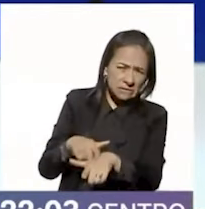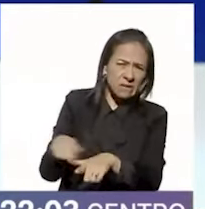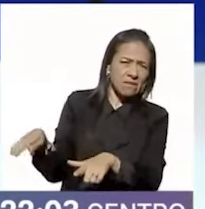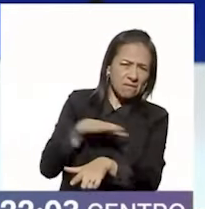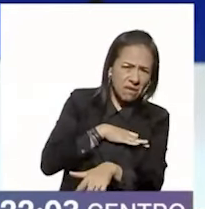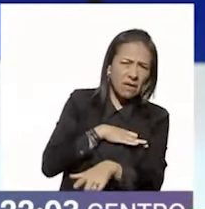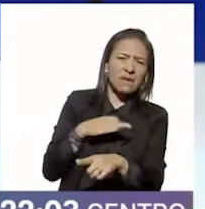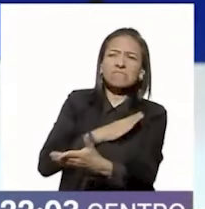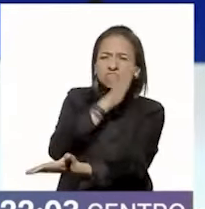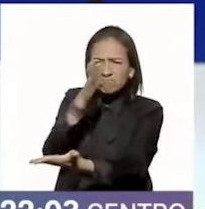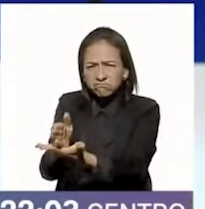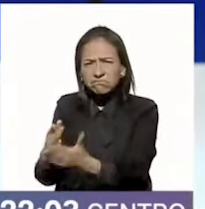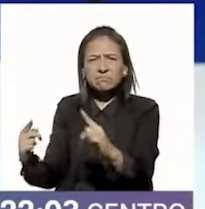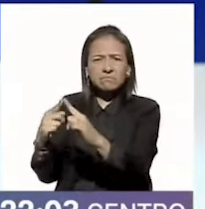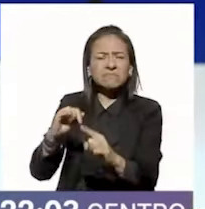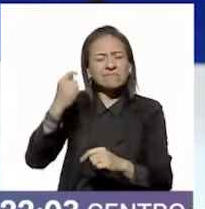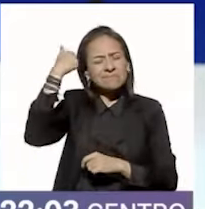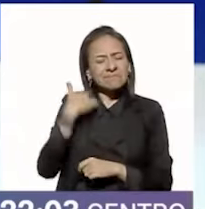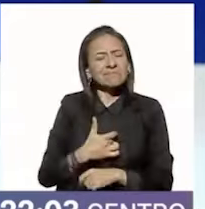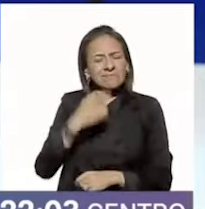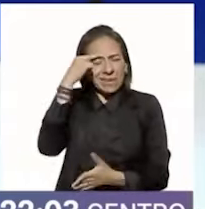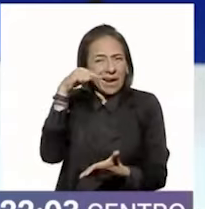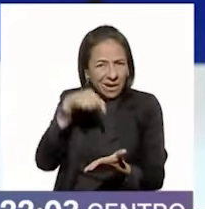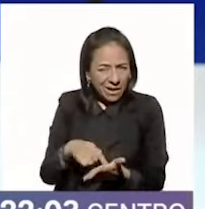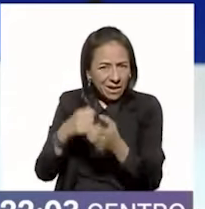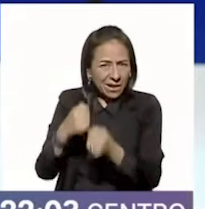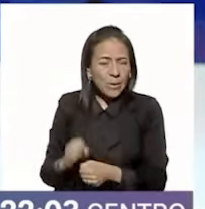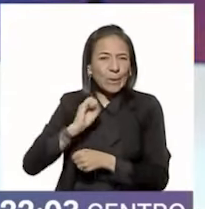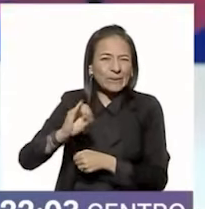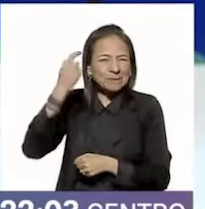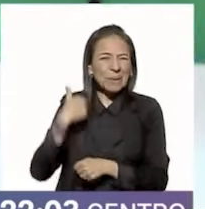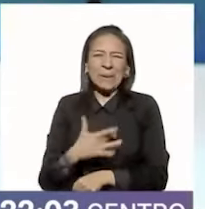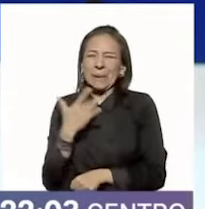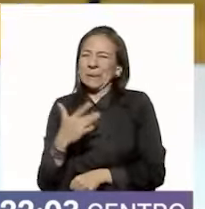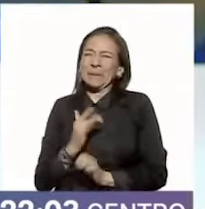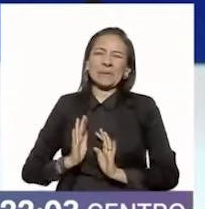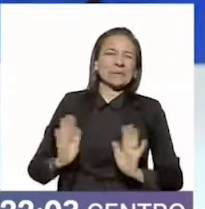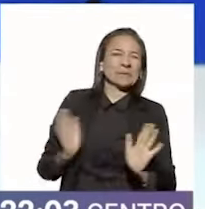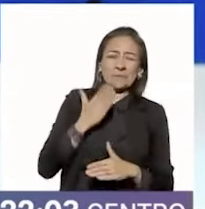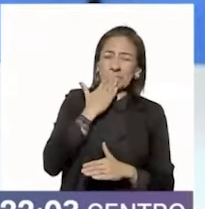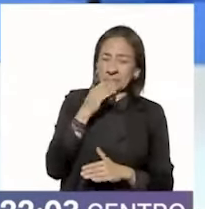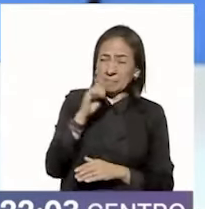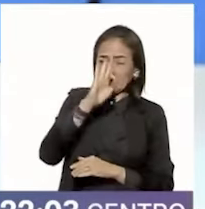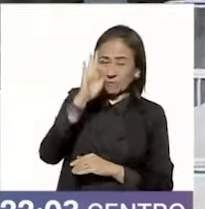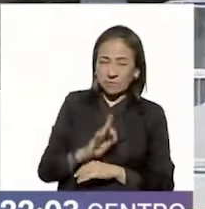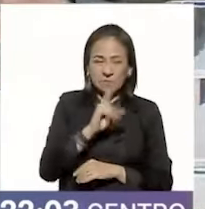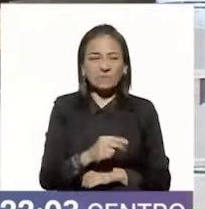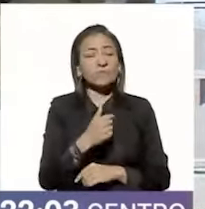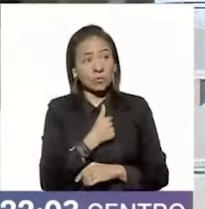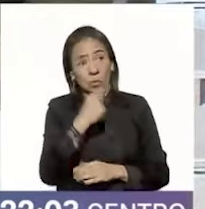realmente no dice: soy creyente, pero no practicante, es decir, que en el fondo no funciona. Soy demasiado cristiano para ser católico.